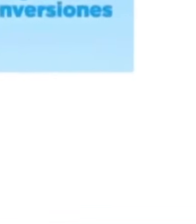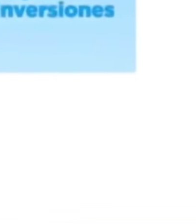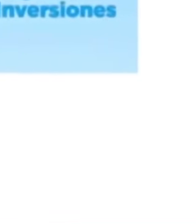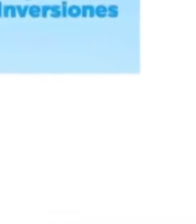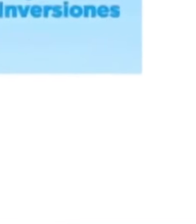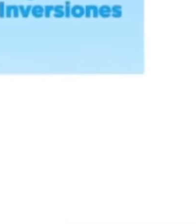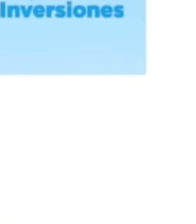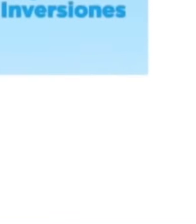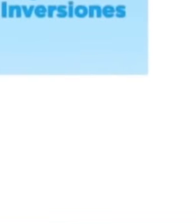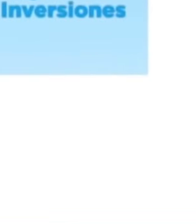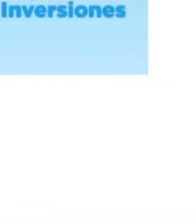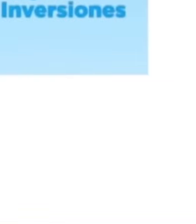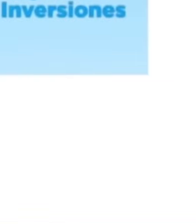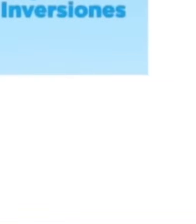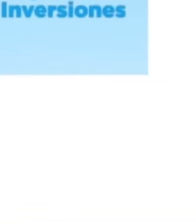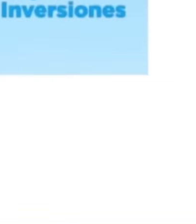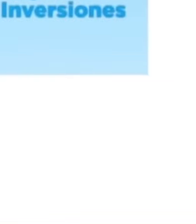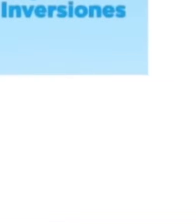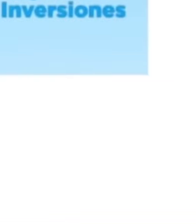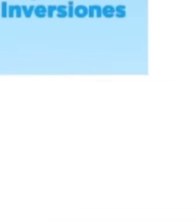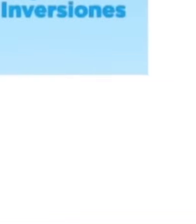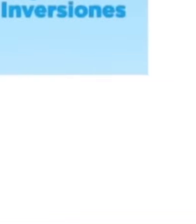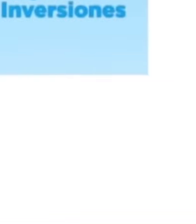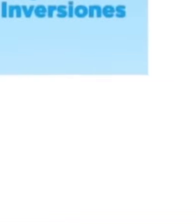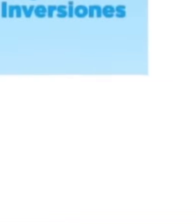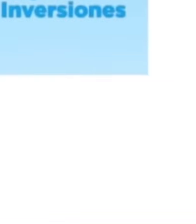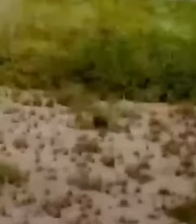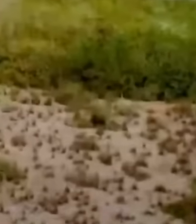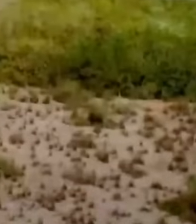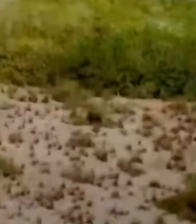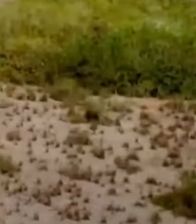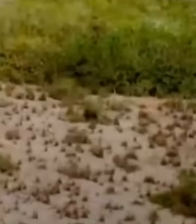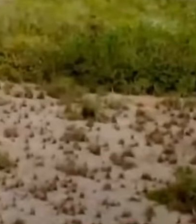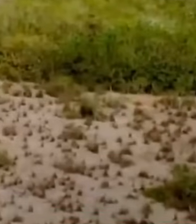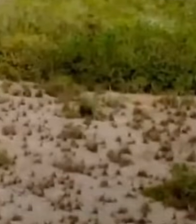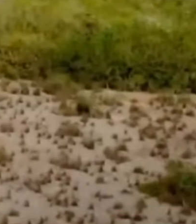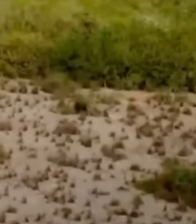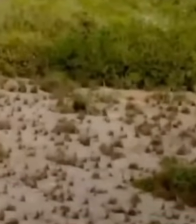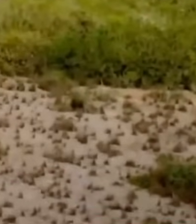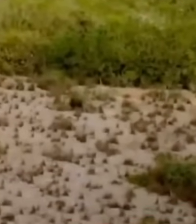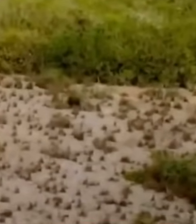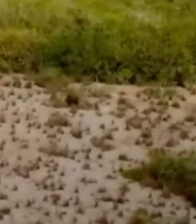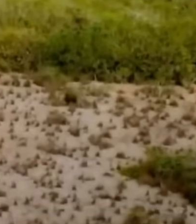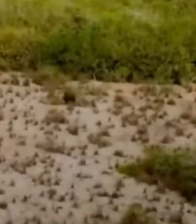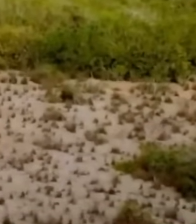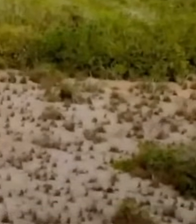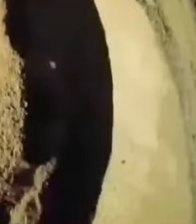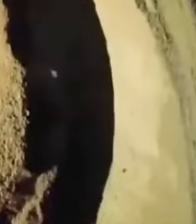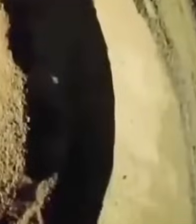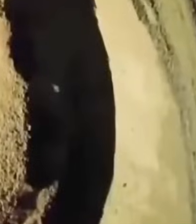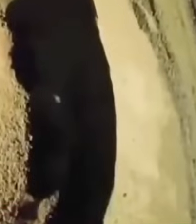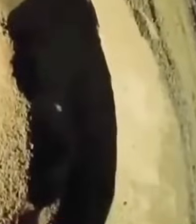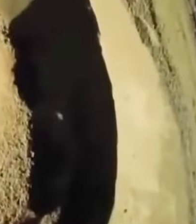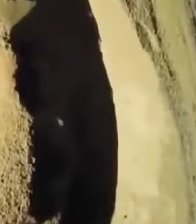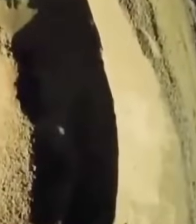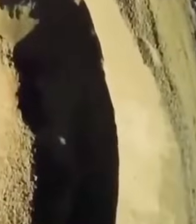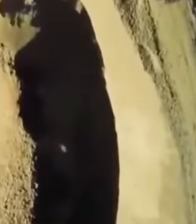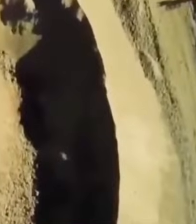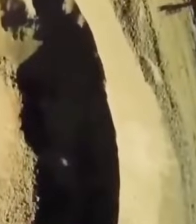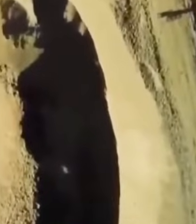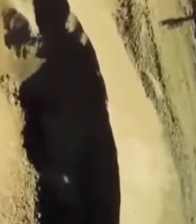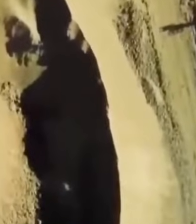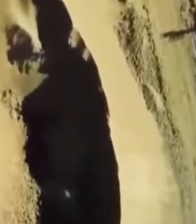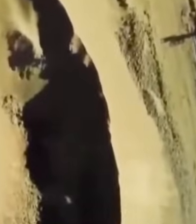Centro Internacional de Arreglo de Diferencias Relativas a Inversiones, acusando a México de causarle pérdidas